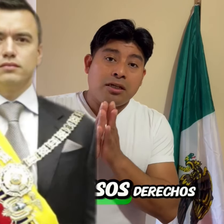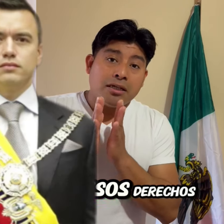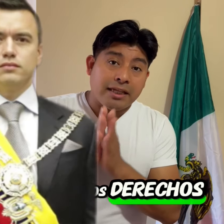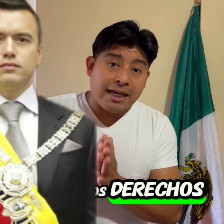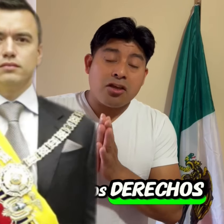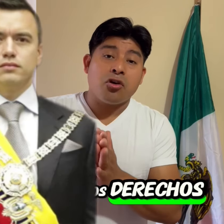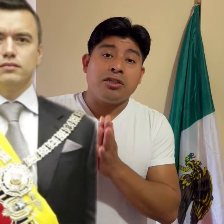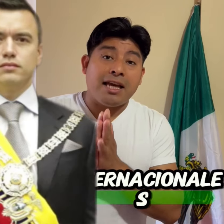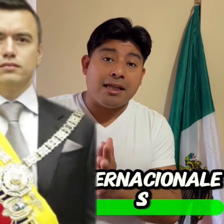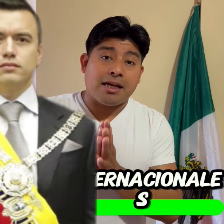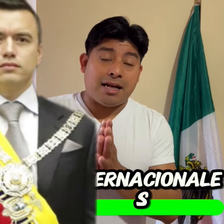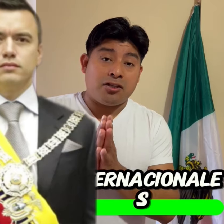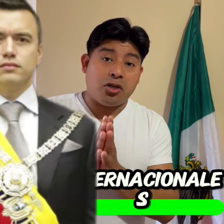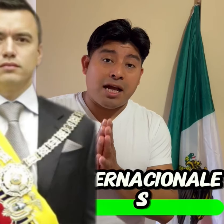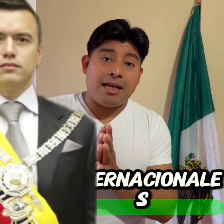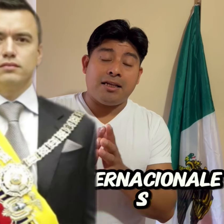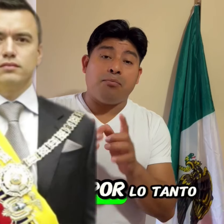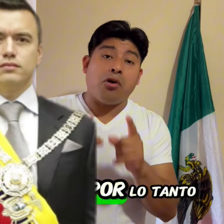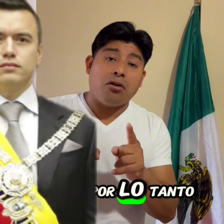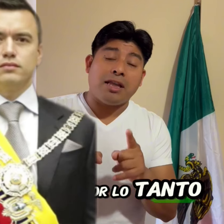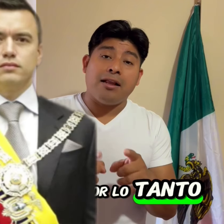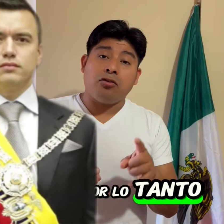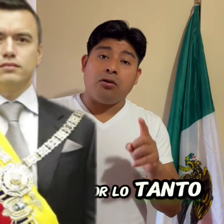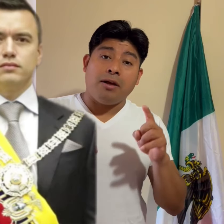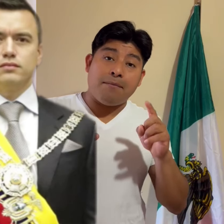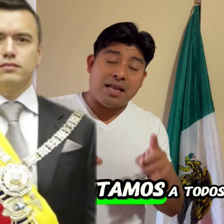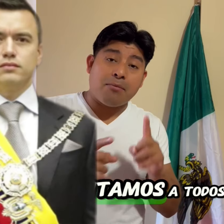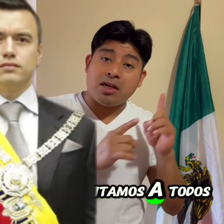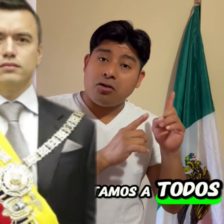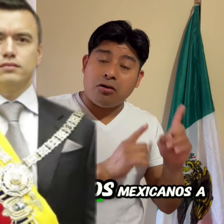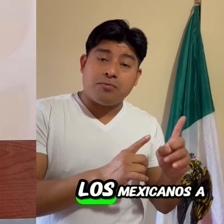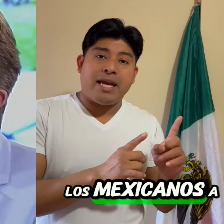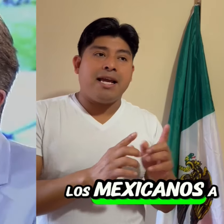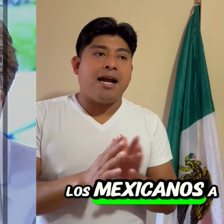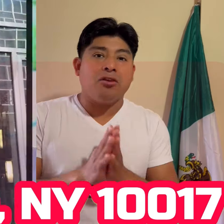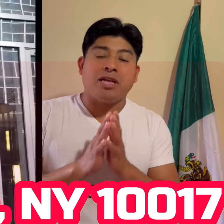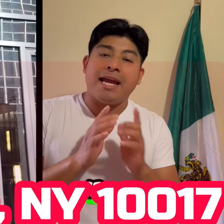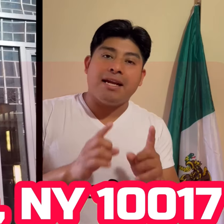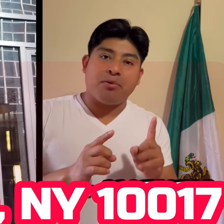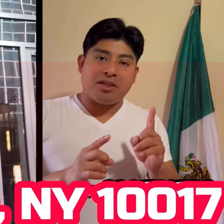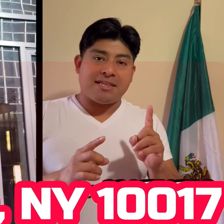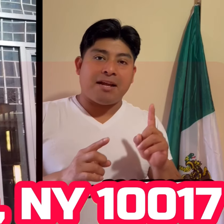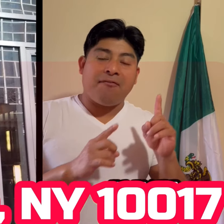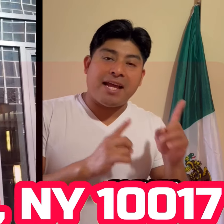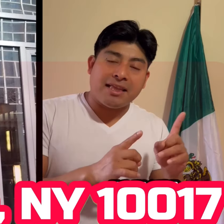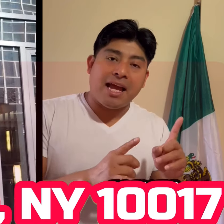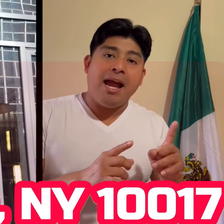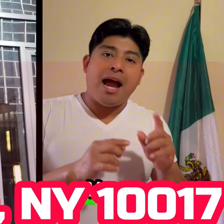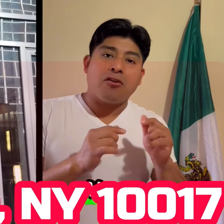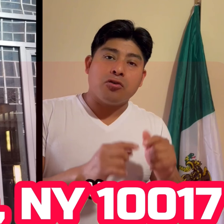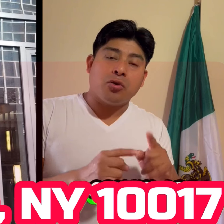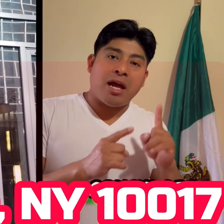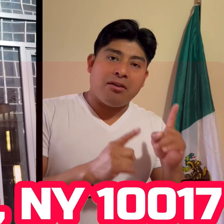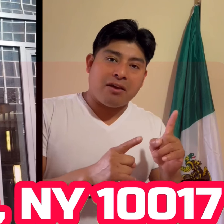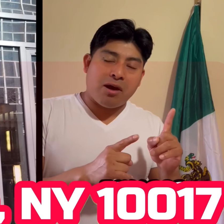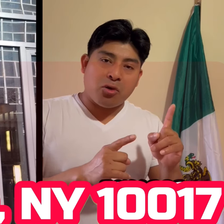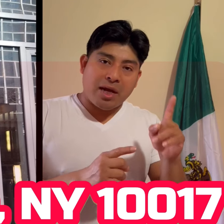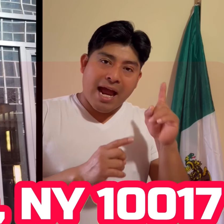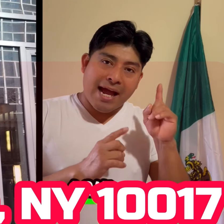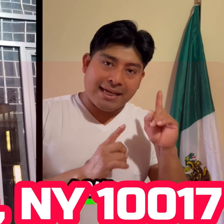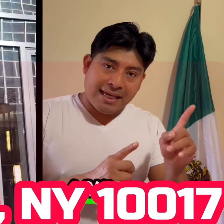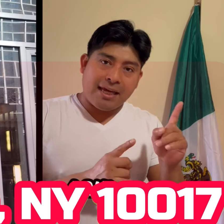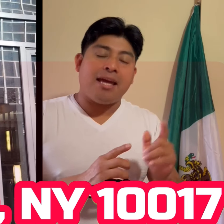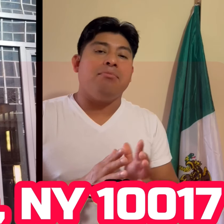esos derechos internacionales. Por lo tanto, invitamos a todos los mexicanos a ir a protestar frente al consulado de